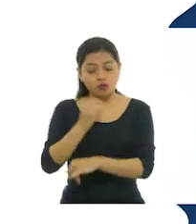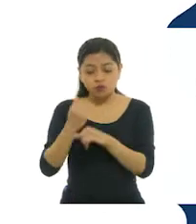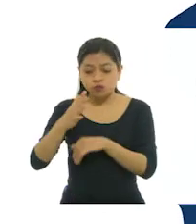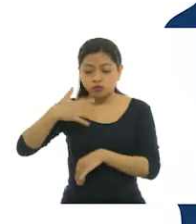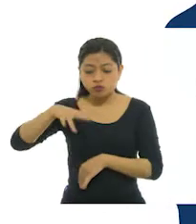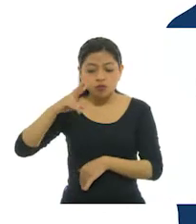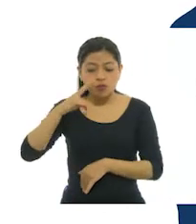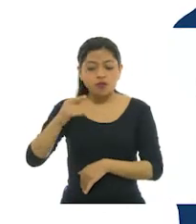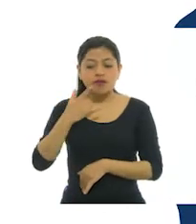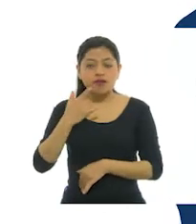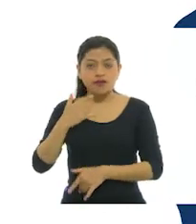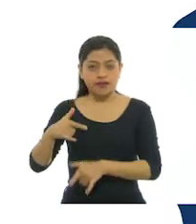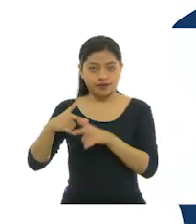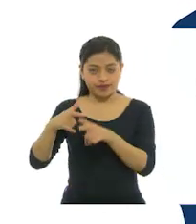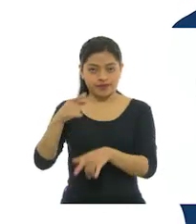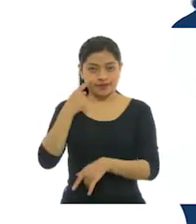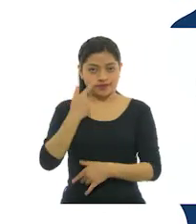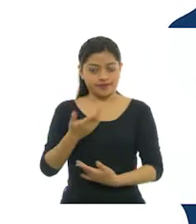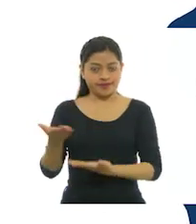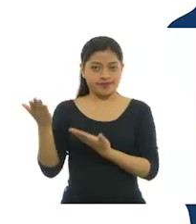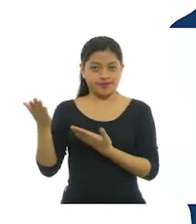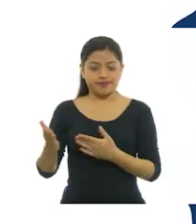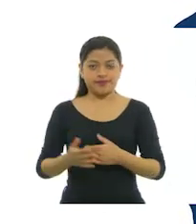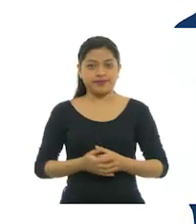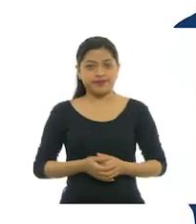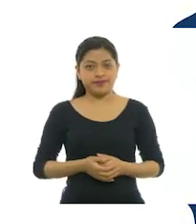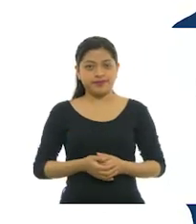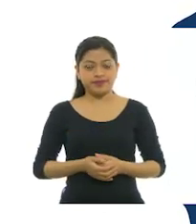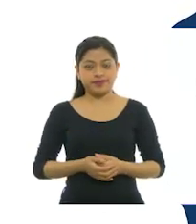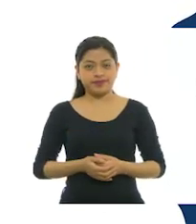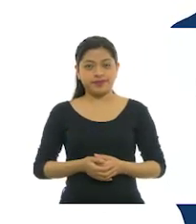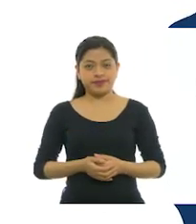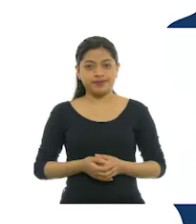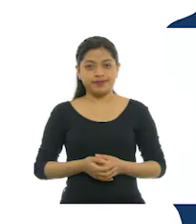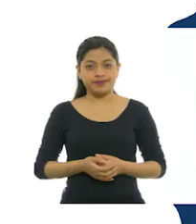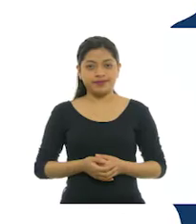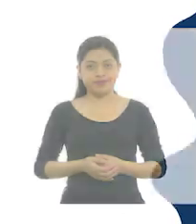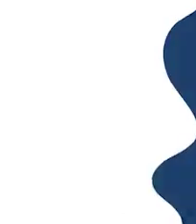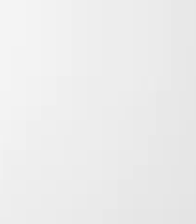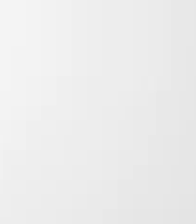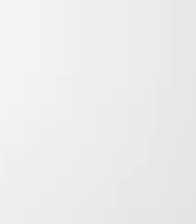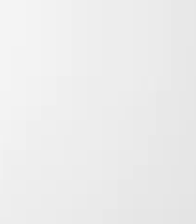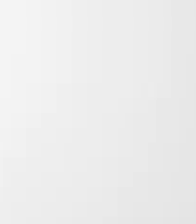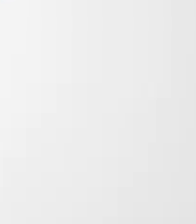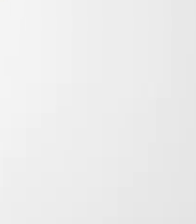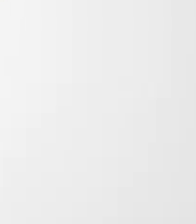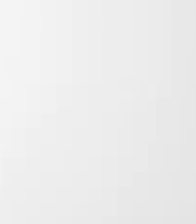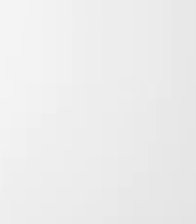la siguiente liga: aprendeencasa.sep.gov.mx.